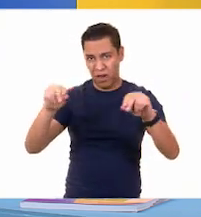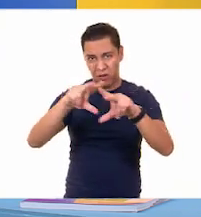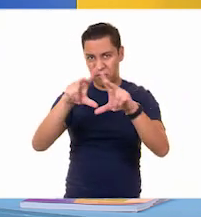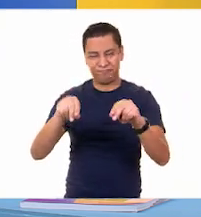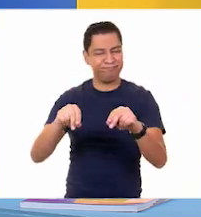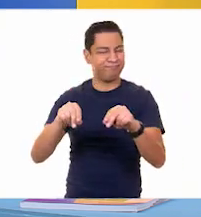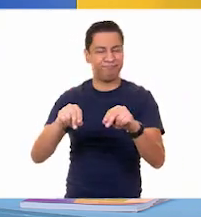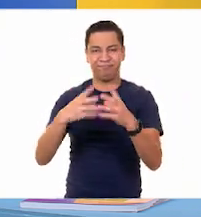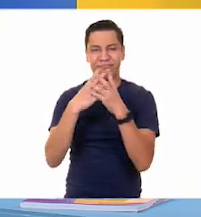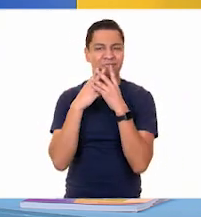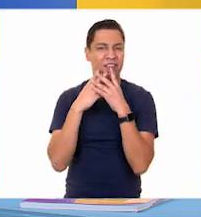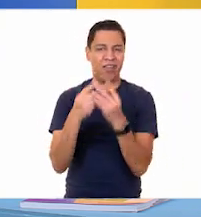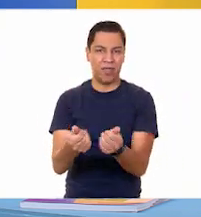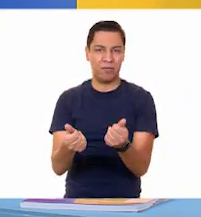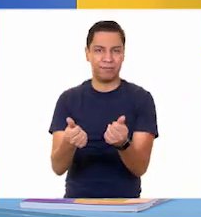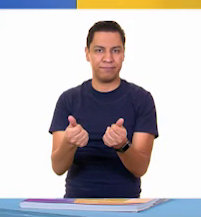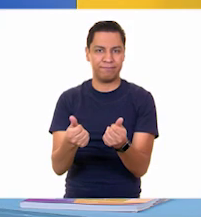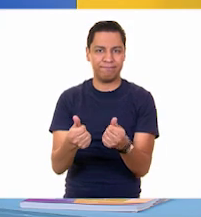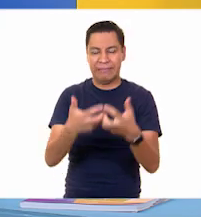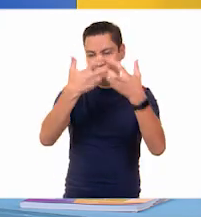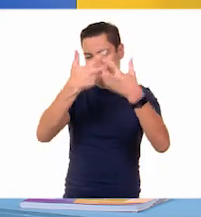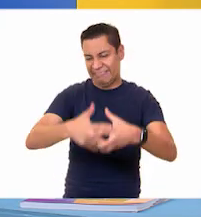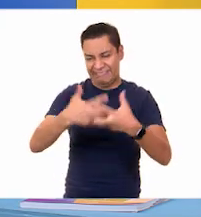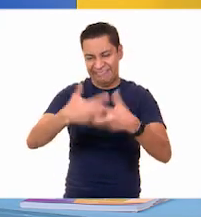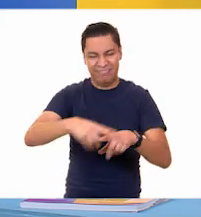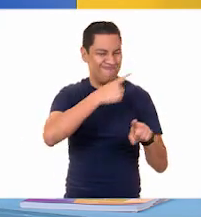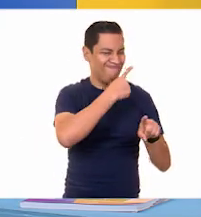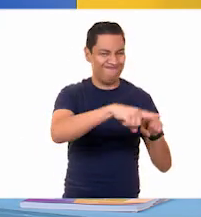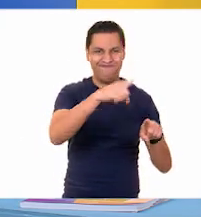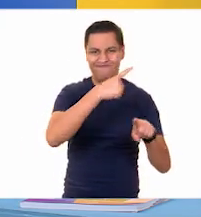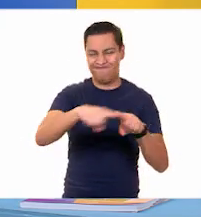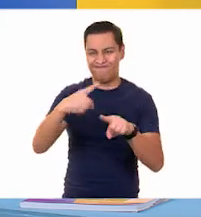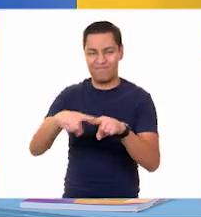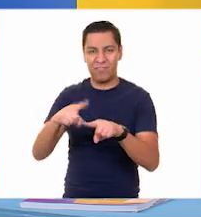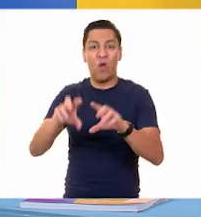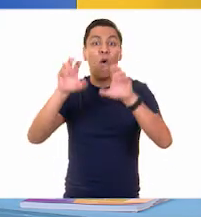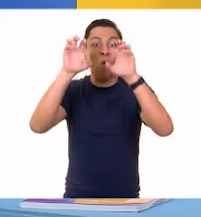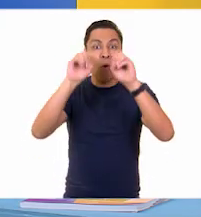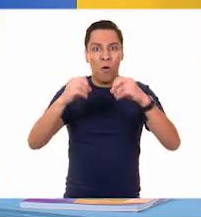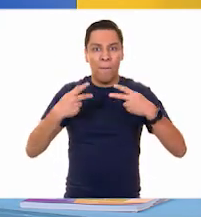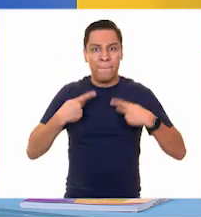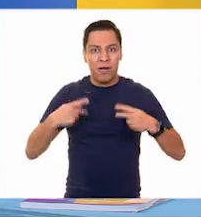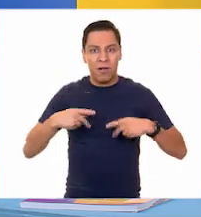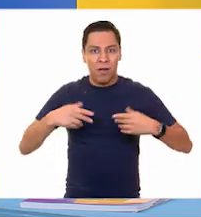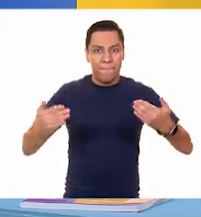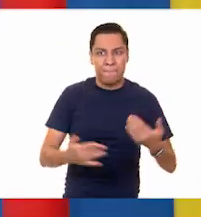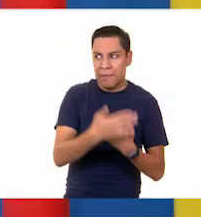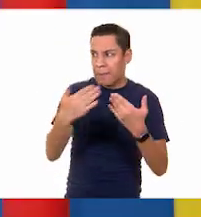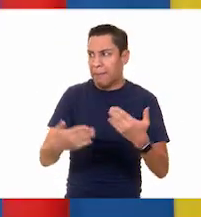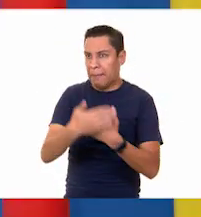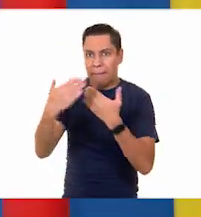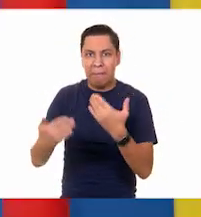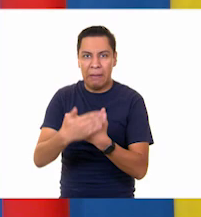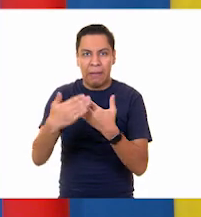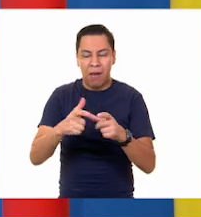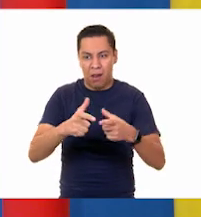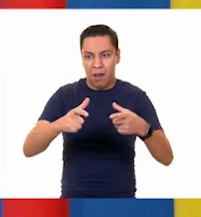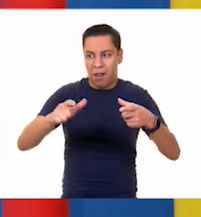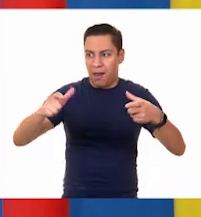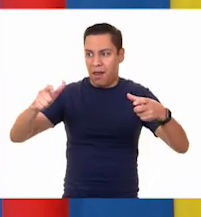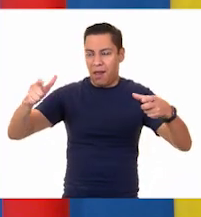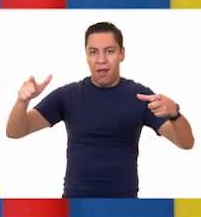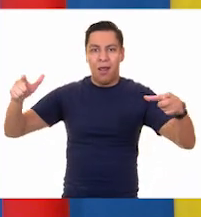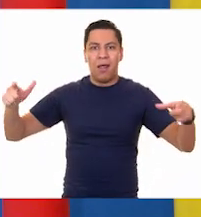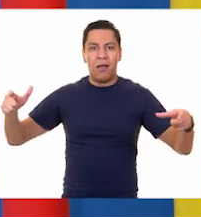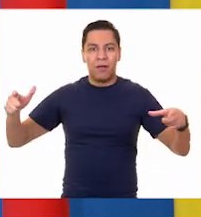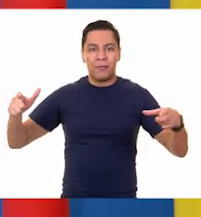los antibióticos, hasta un crecimiento de la población y de las ciudades nunca antes visto. Vaya, entonces el